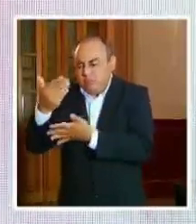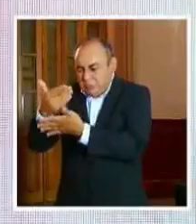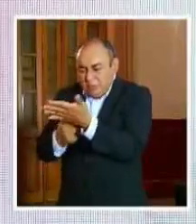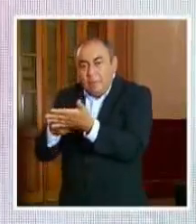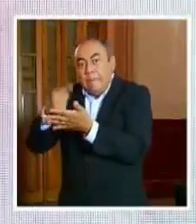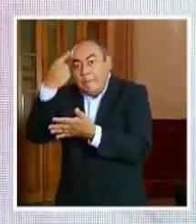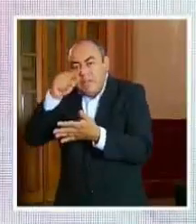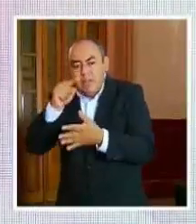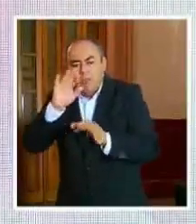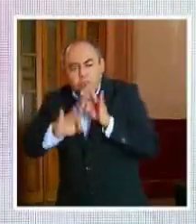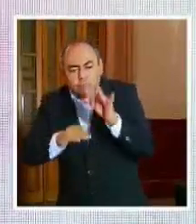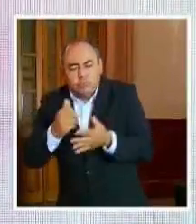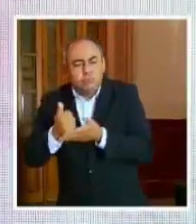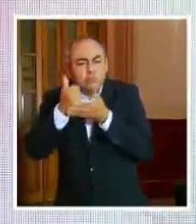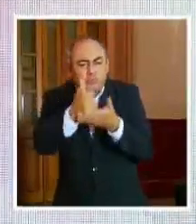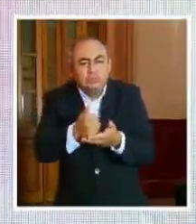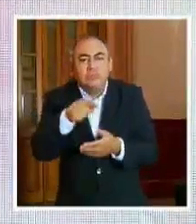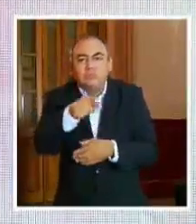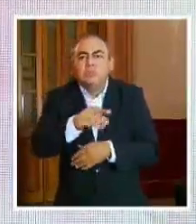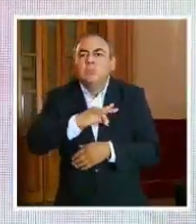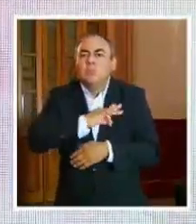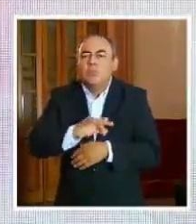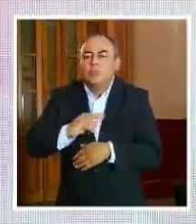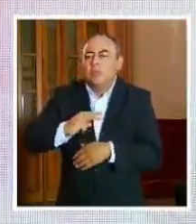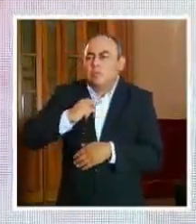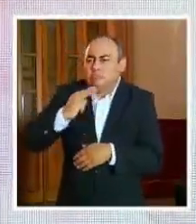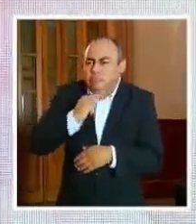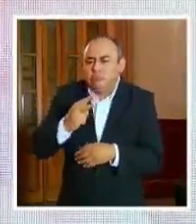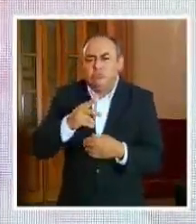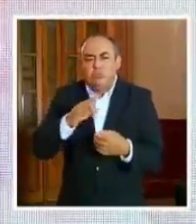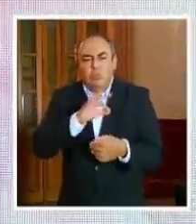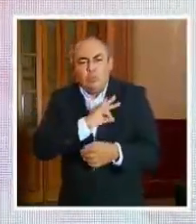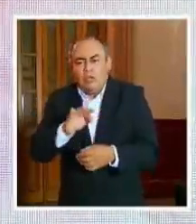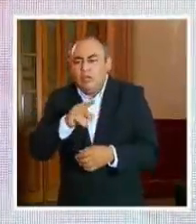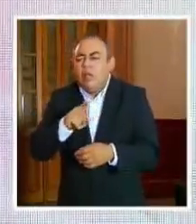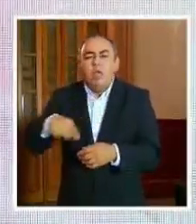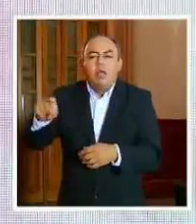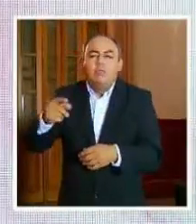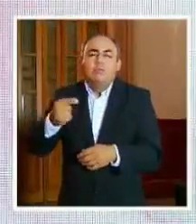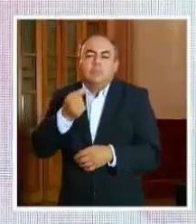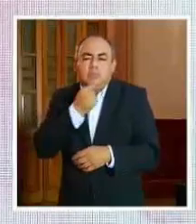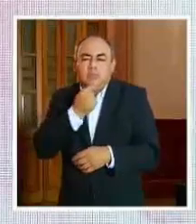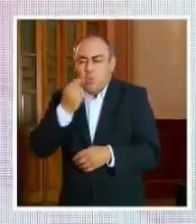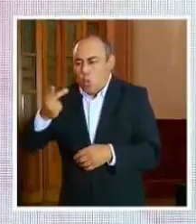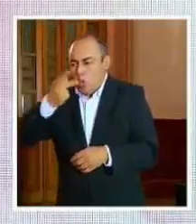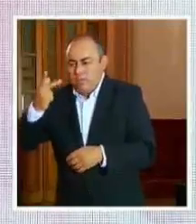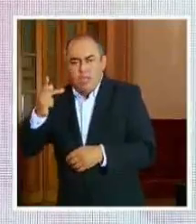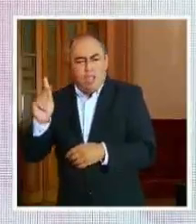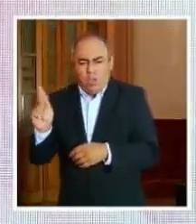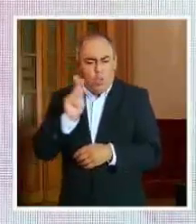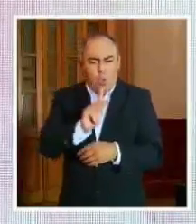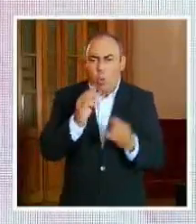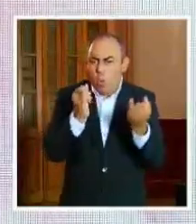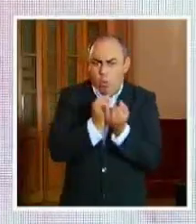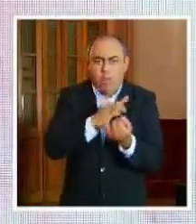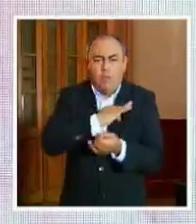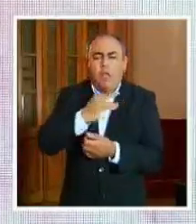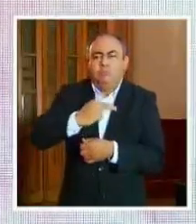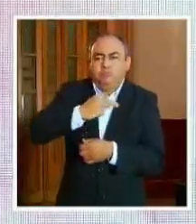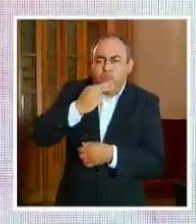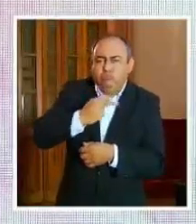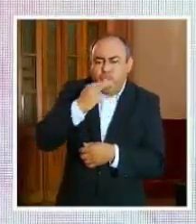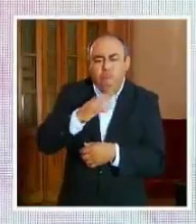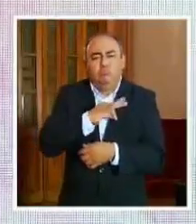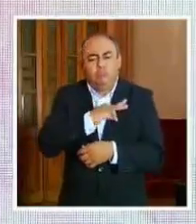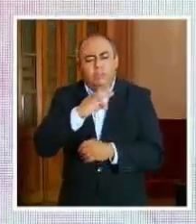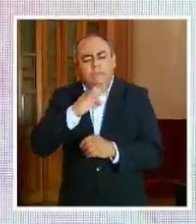por lo tanto el habla de forma paralela como lo haría un niño regular. Entonces es importante que todas las